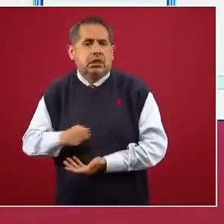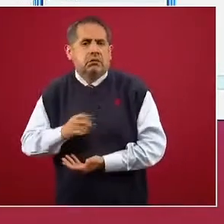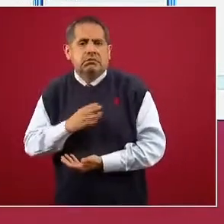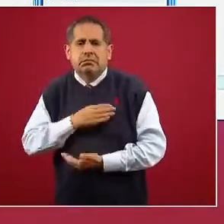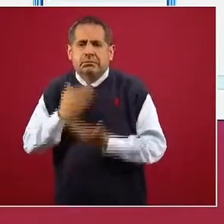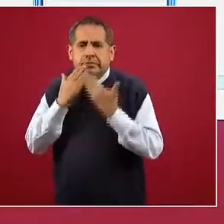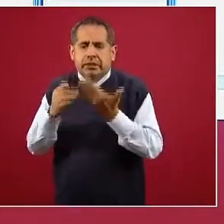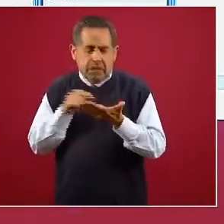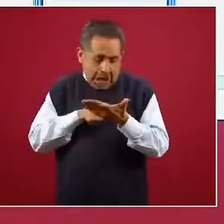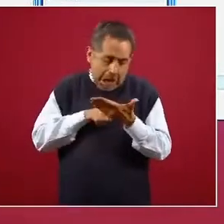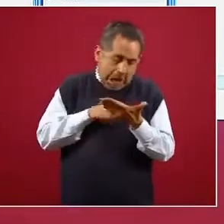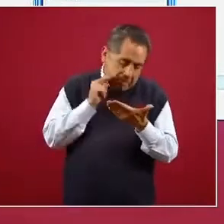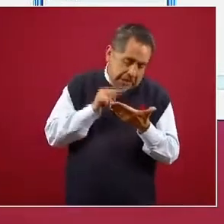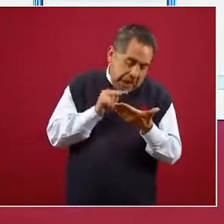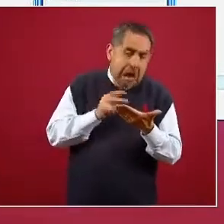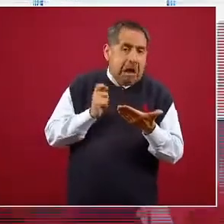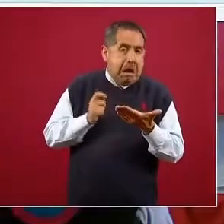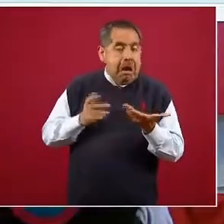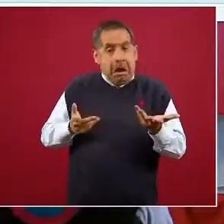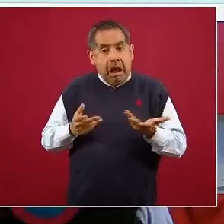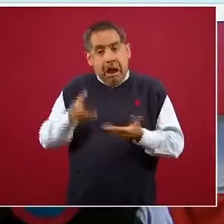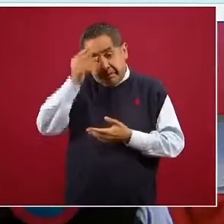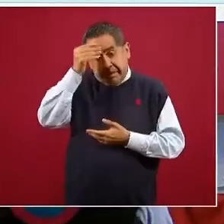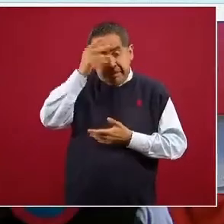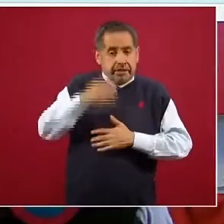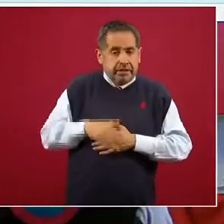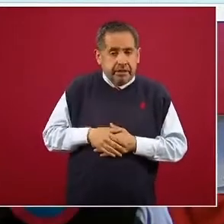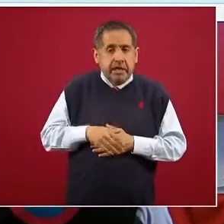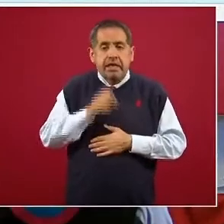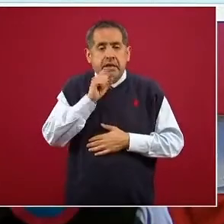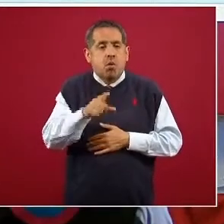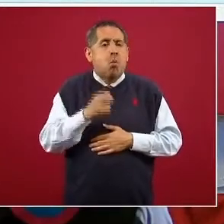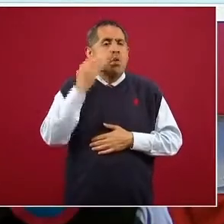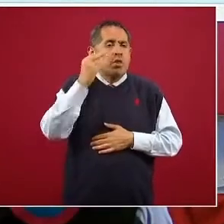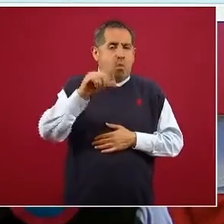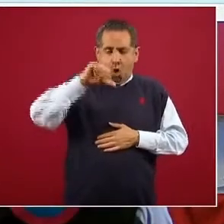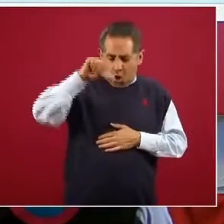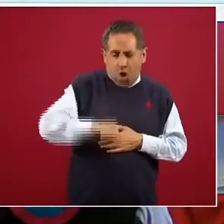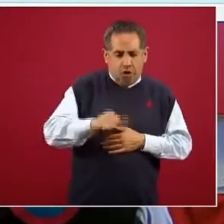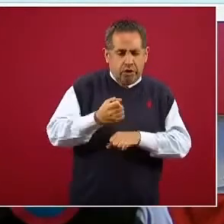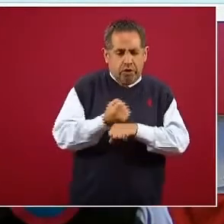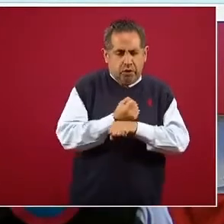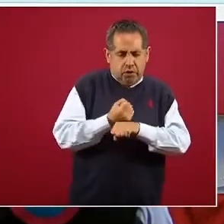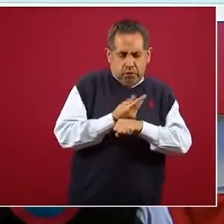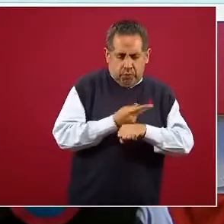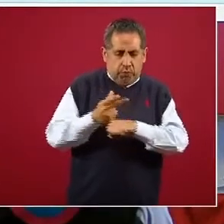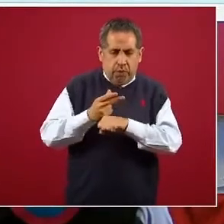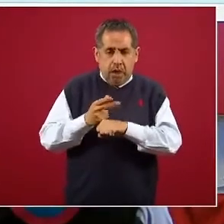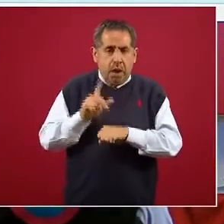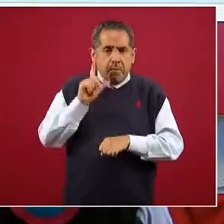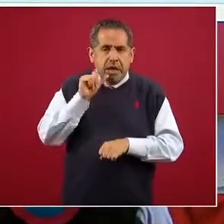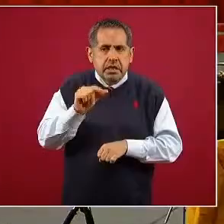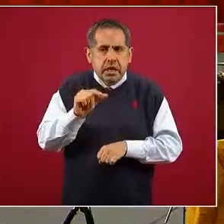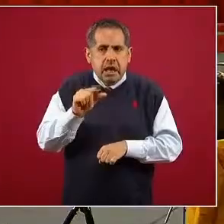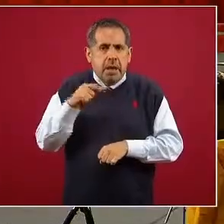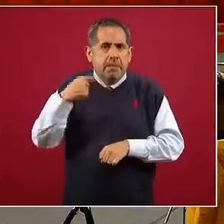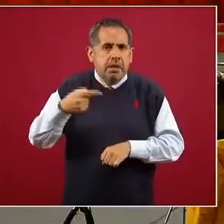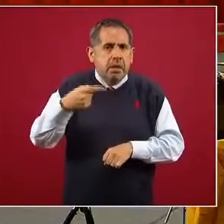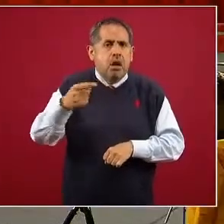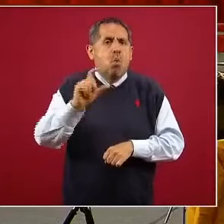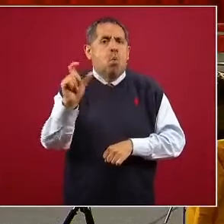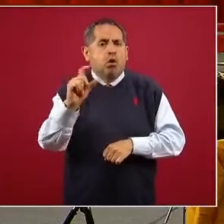último también, los intervalos mínimos para volver a donar sangre total o algún componente sanguíneo que sea